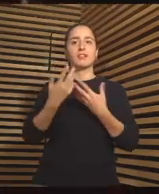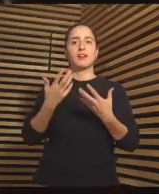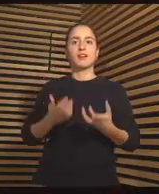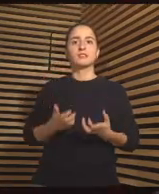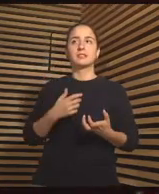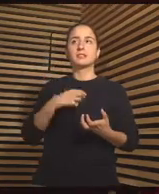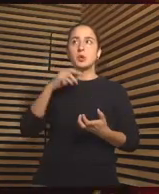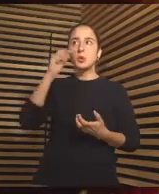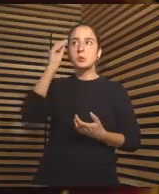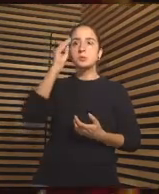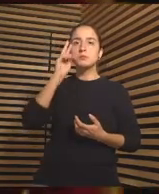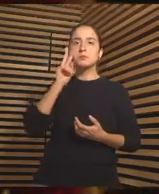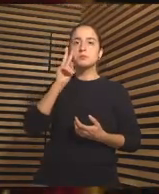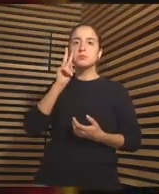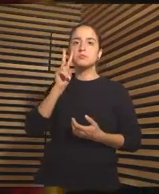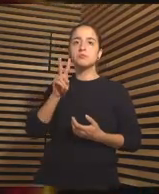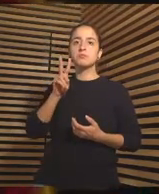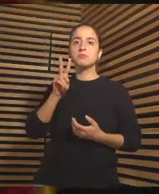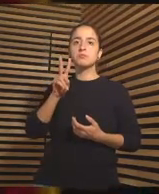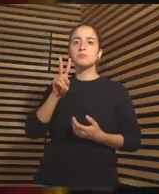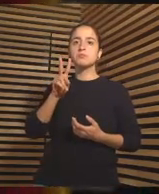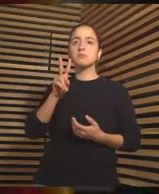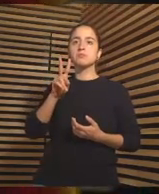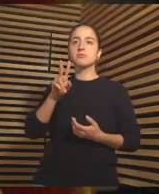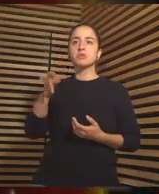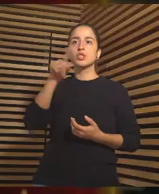ver, han dado por hecho algo